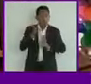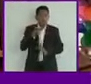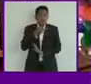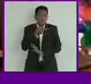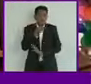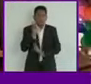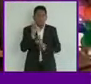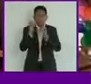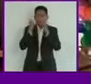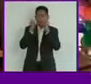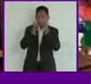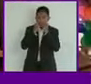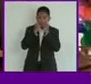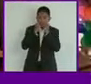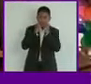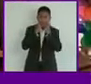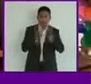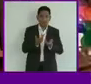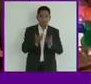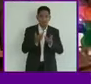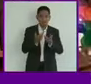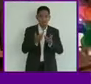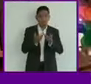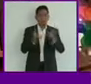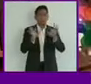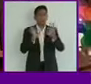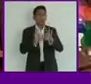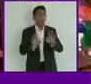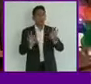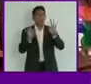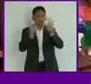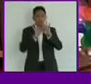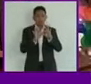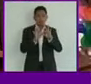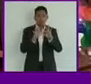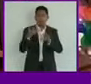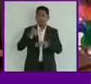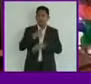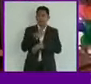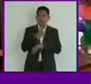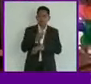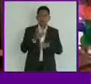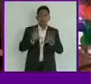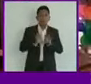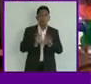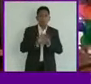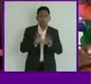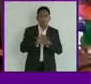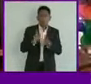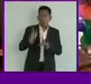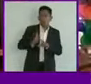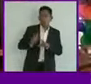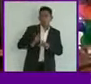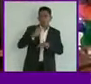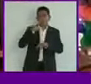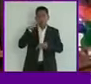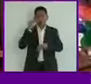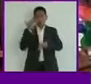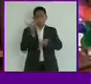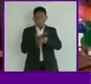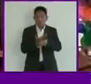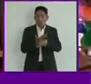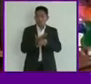O pues, estuvo bien la recapitulación, pero yo hubiera agregado esto. Entonces, es importante asumir que la juventud está llena de liderazgo,